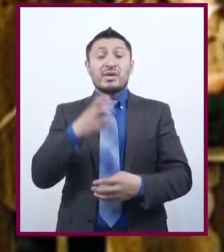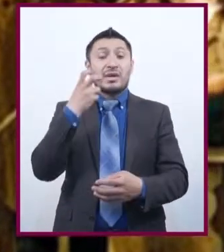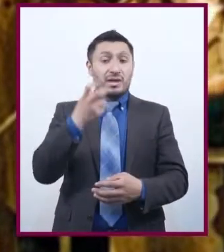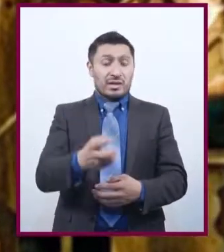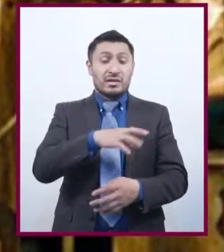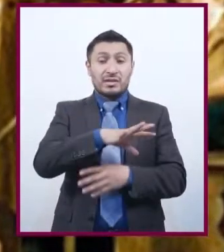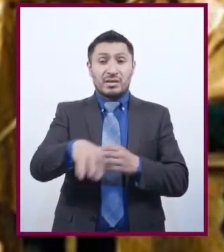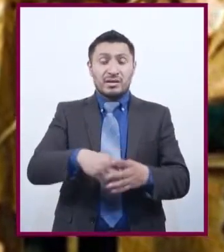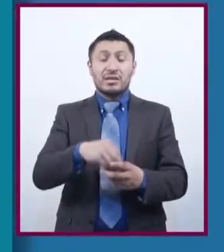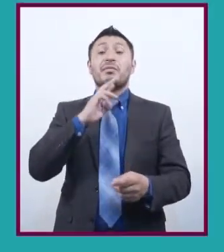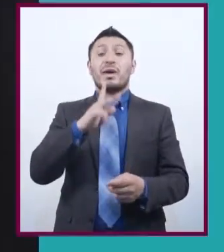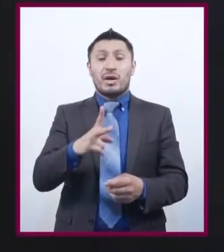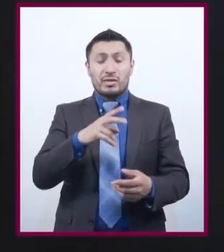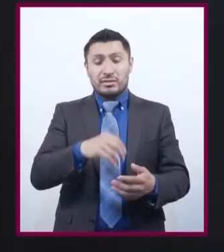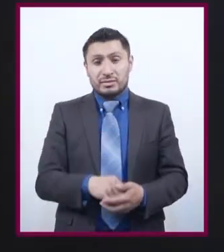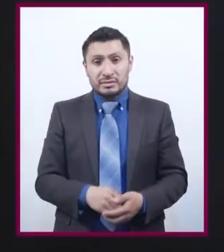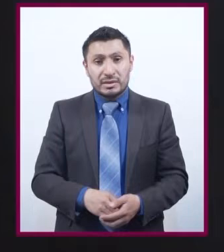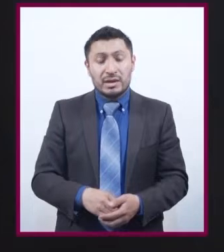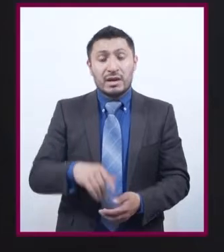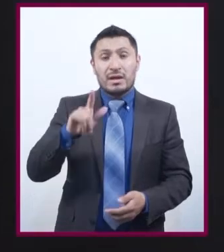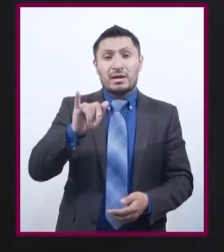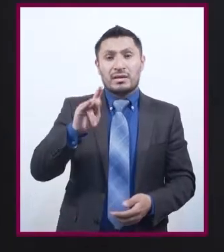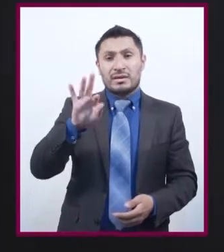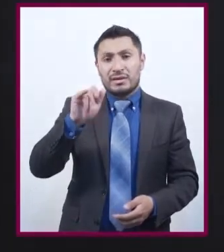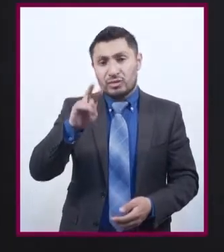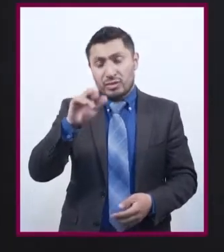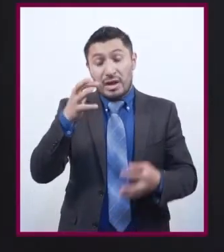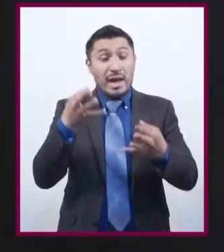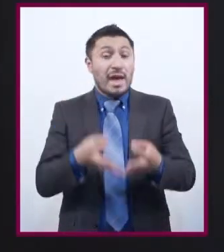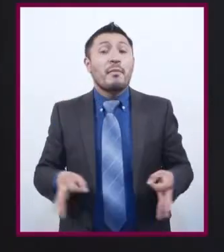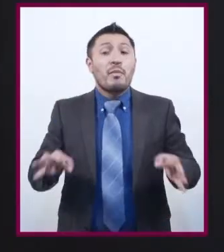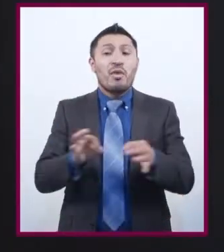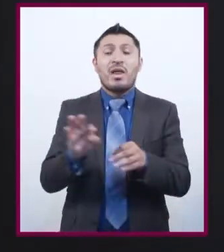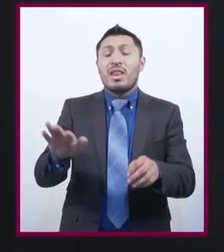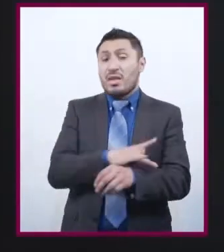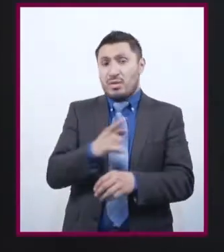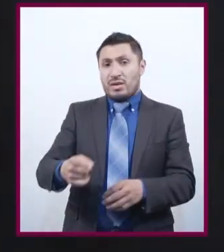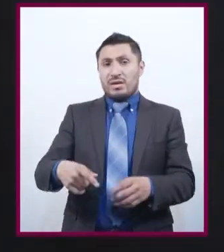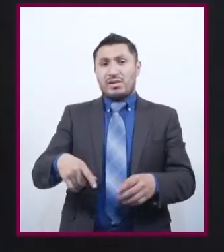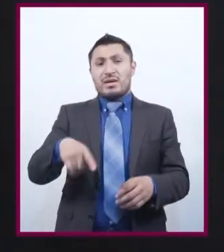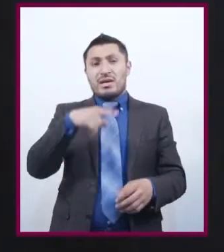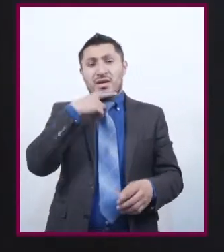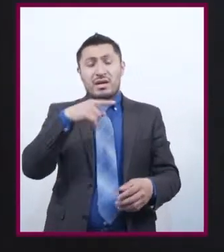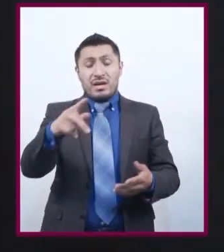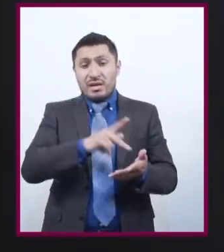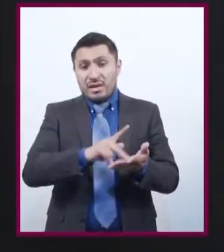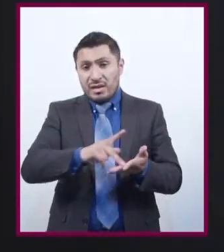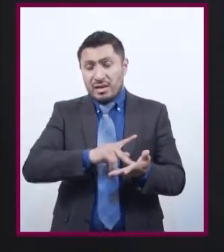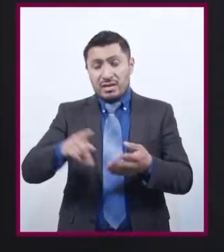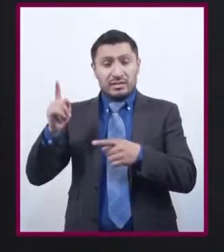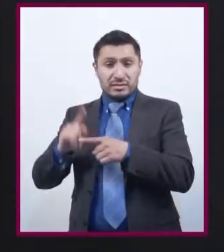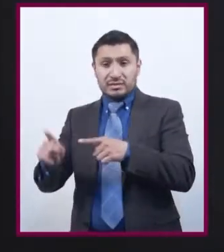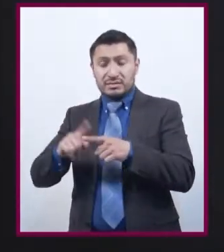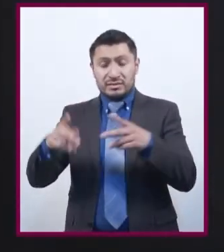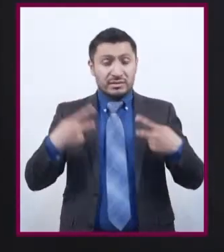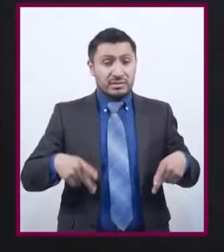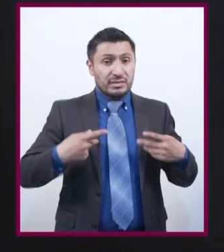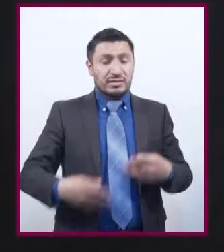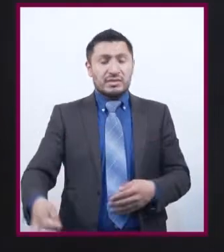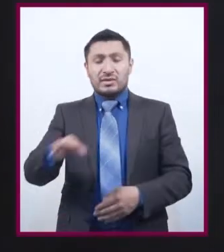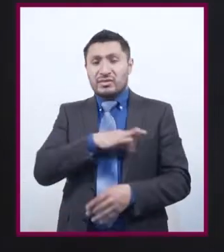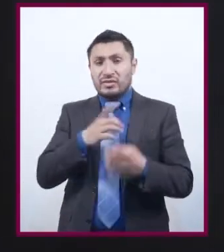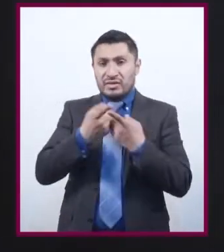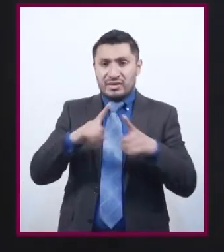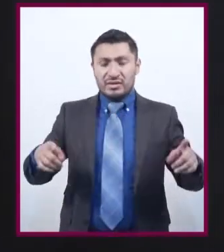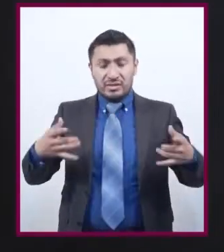reluciente era lo mejor y la literatura cobró un lugar relevante las plumas de diversos escritores dieron